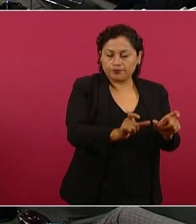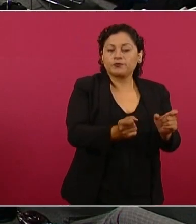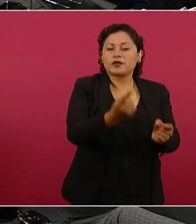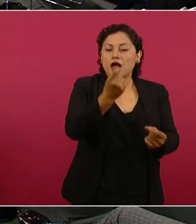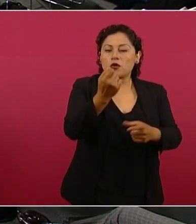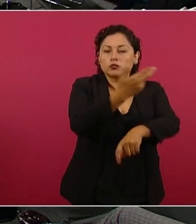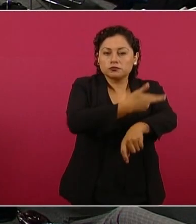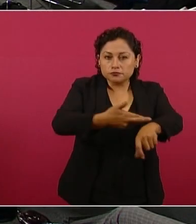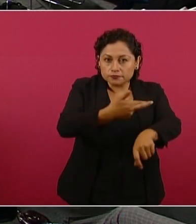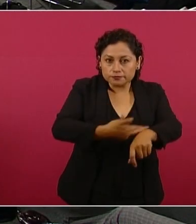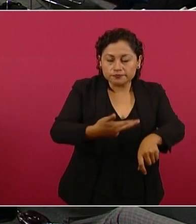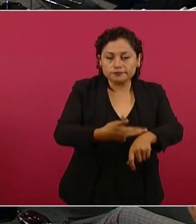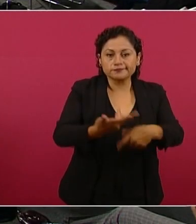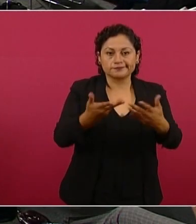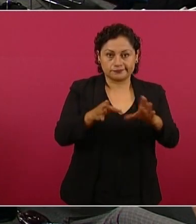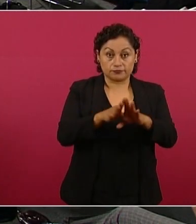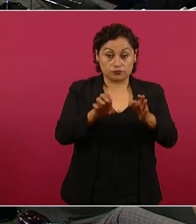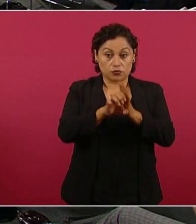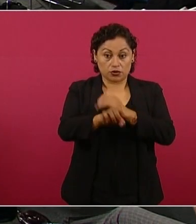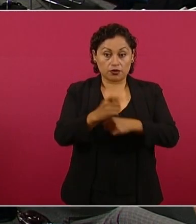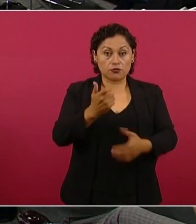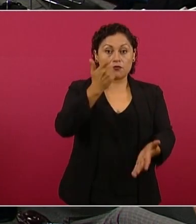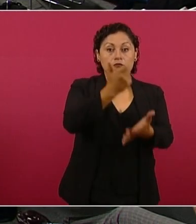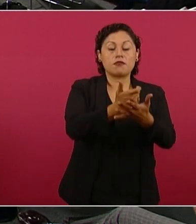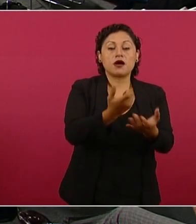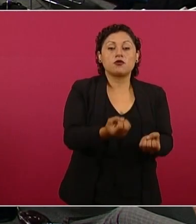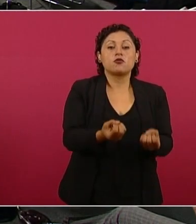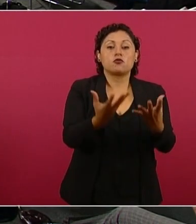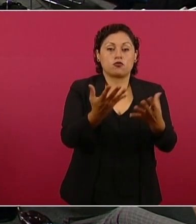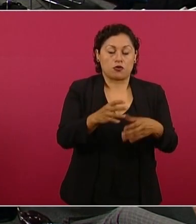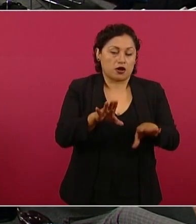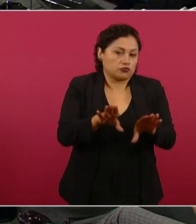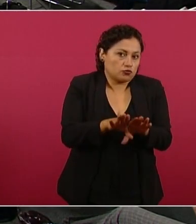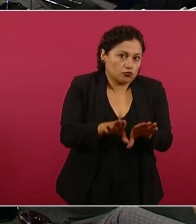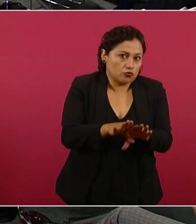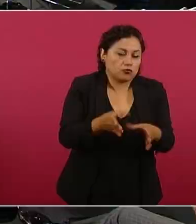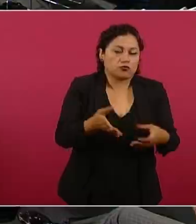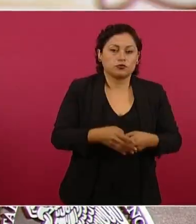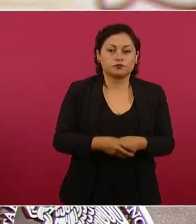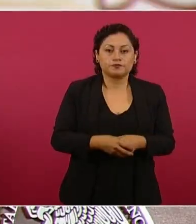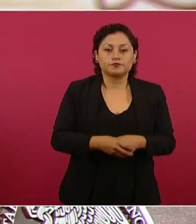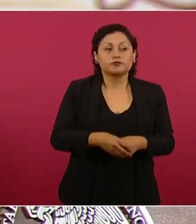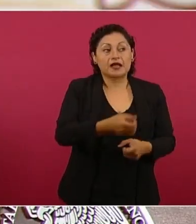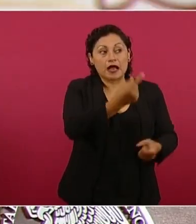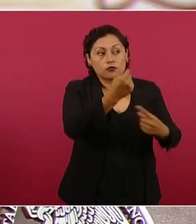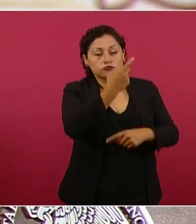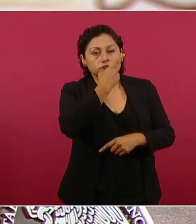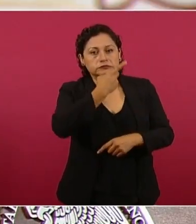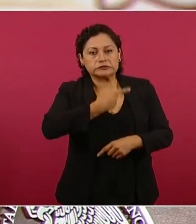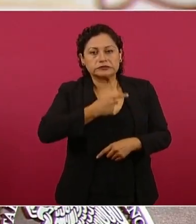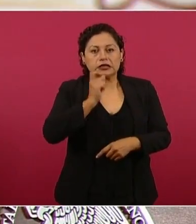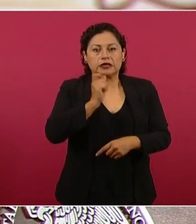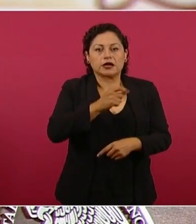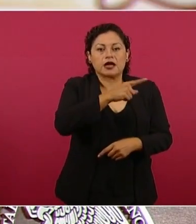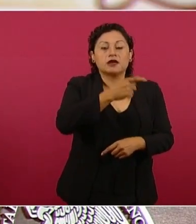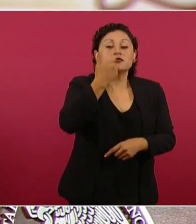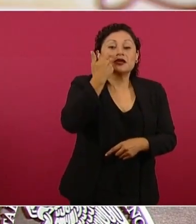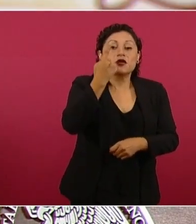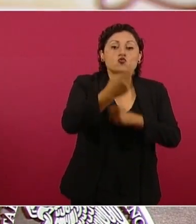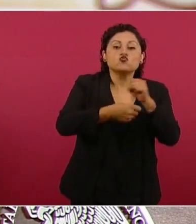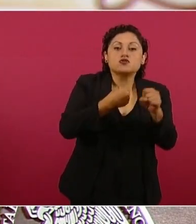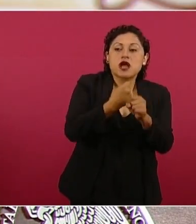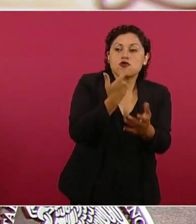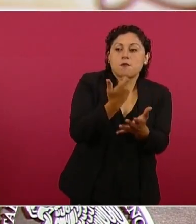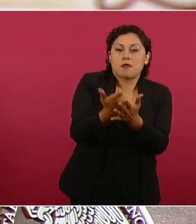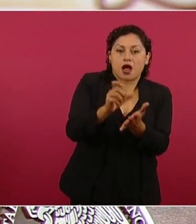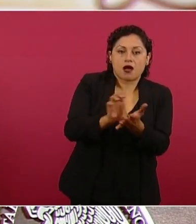resolver, sobre todo cómo hacer el pago. Uno de los elementos que ellos nos manifestaban es que les venía mejor hacer un pago anualizado y no necesariamente